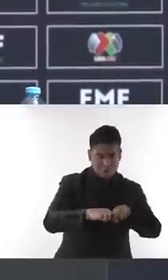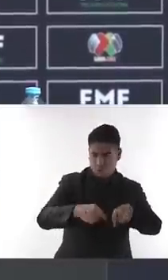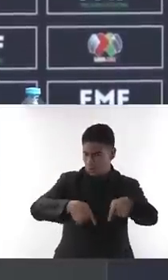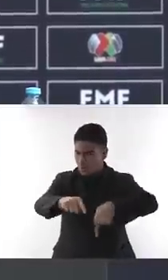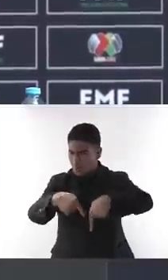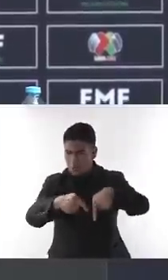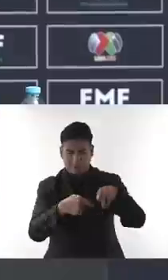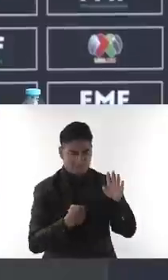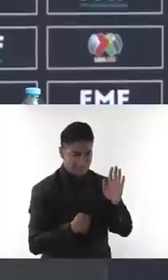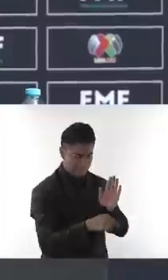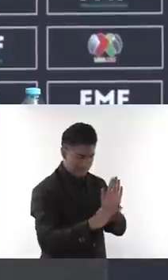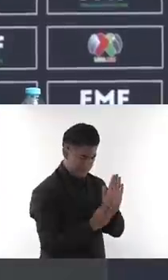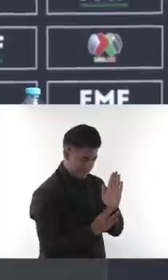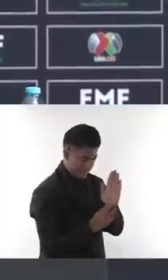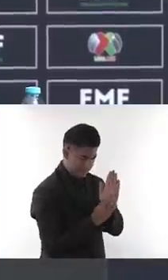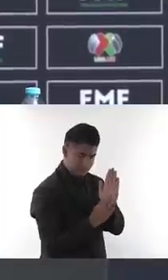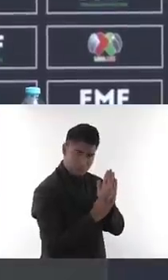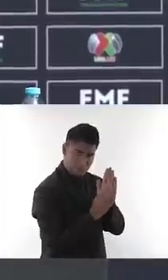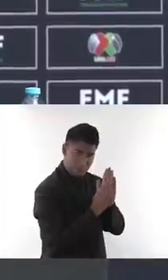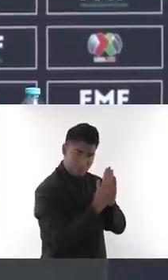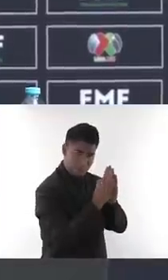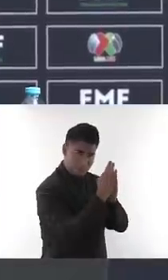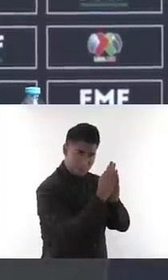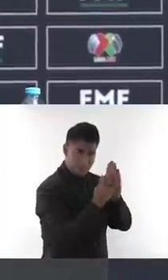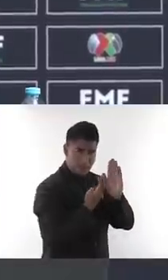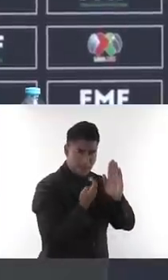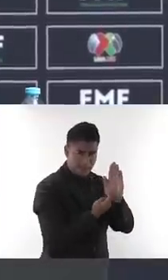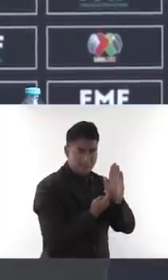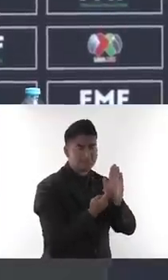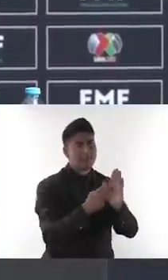Vale, como lo decíamos,